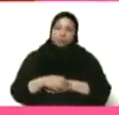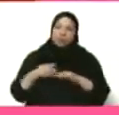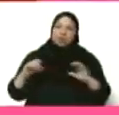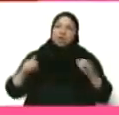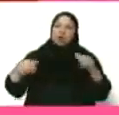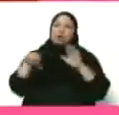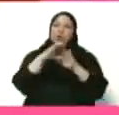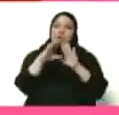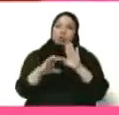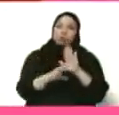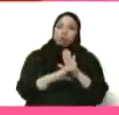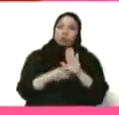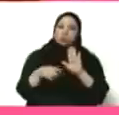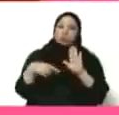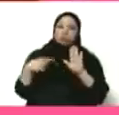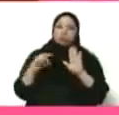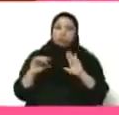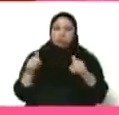constitución,